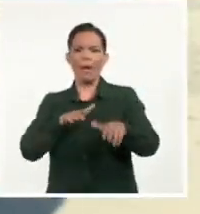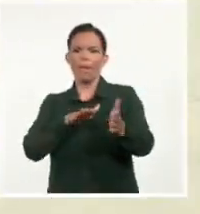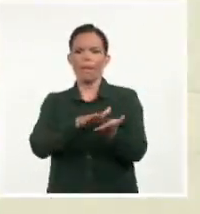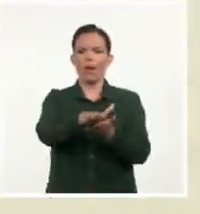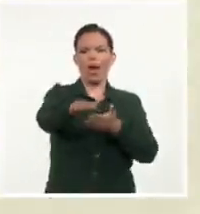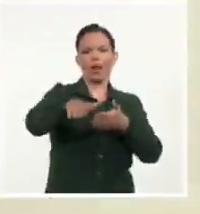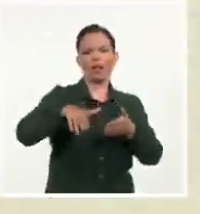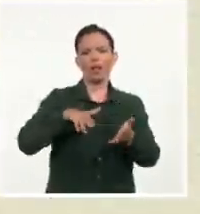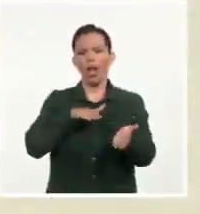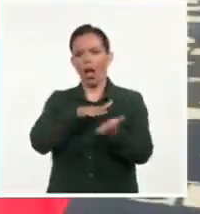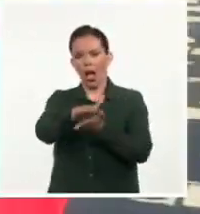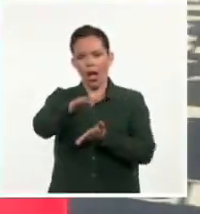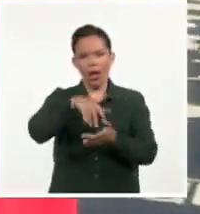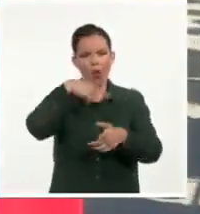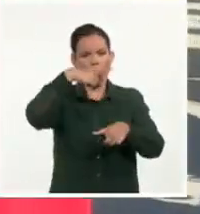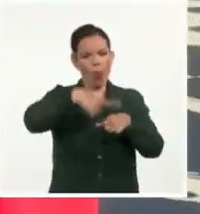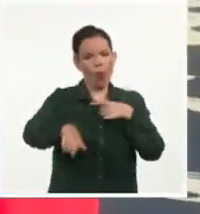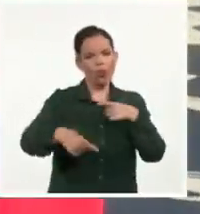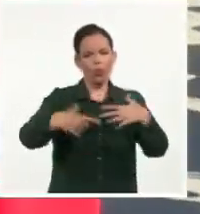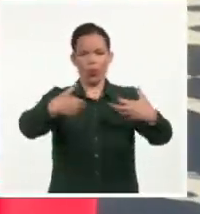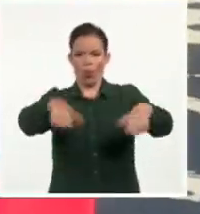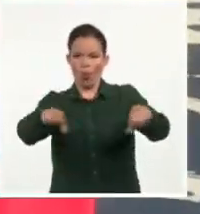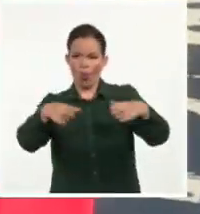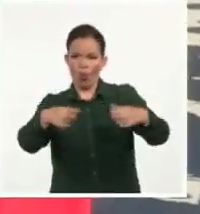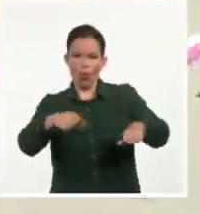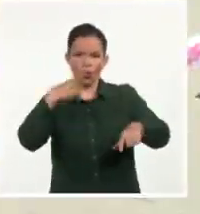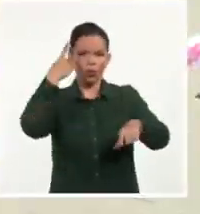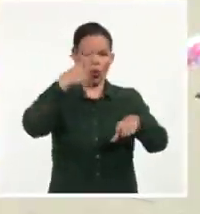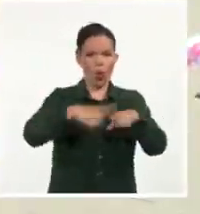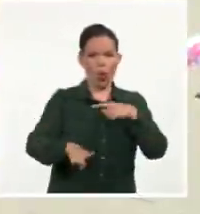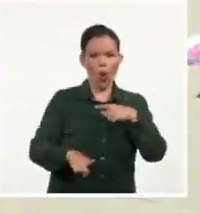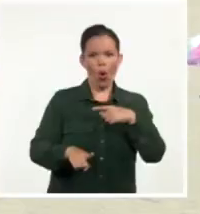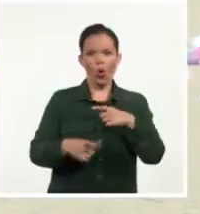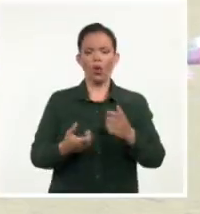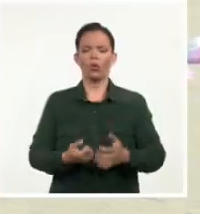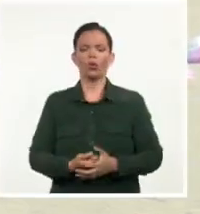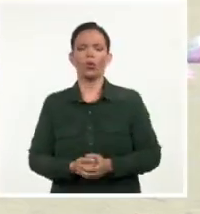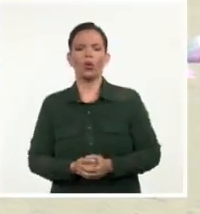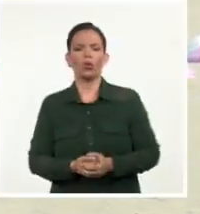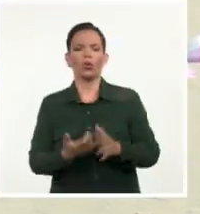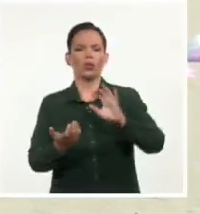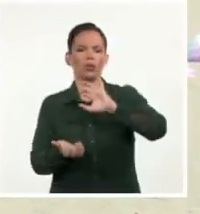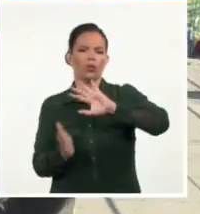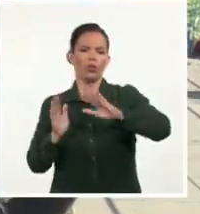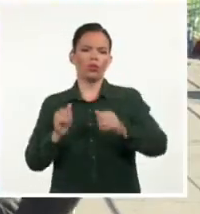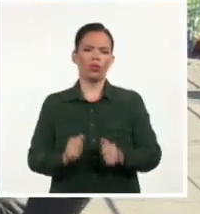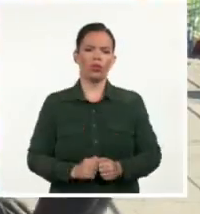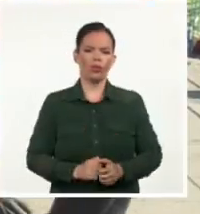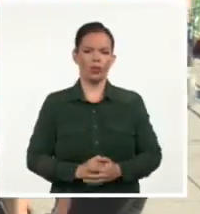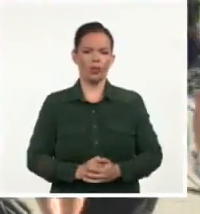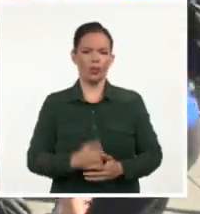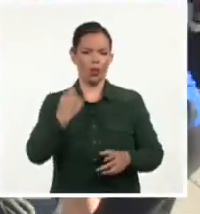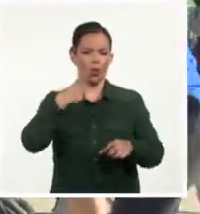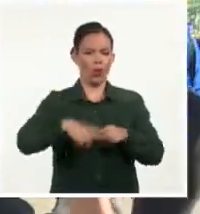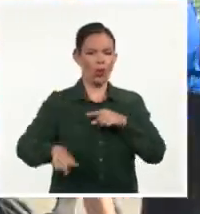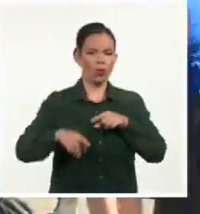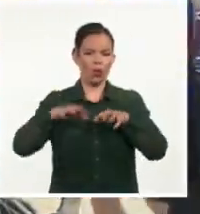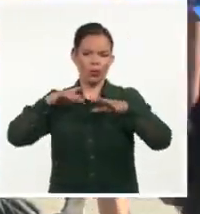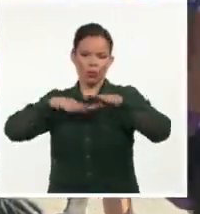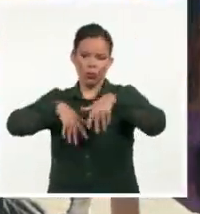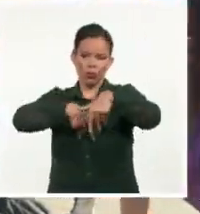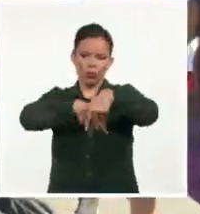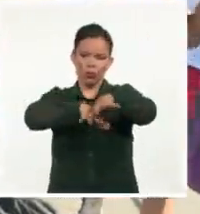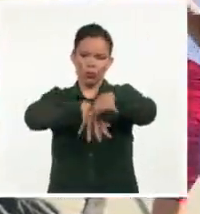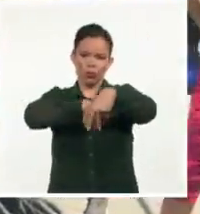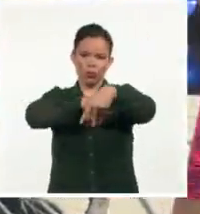de patinaje de motos de la escuela cubana de wushu de la gimnasia musical de punta brava desfiles de las escaramuzas